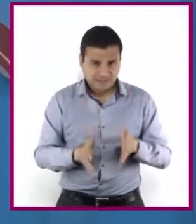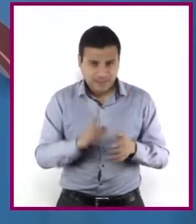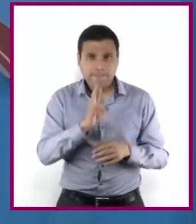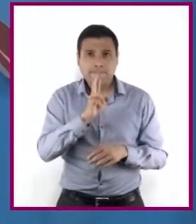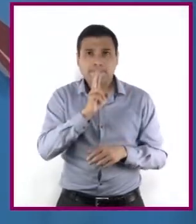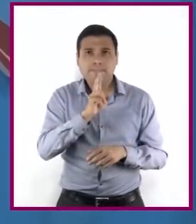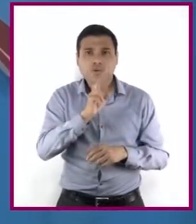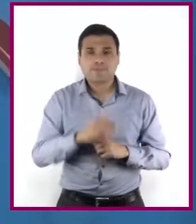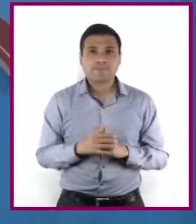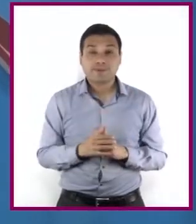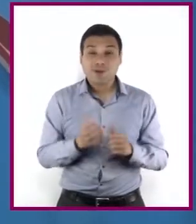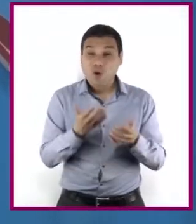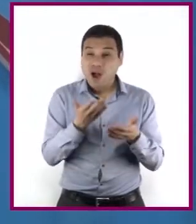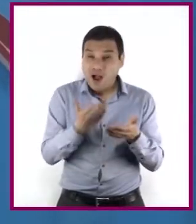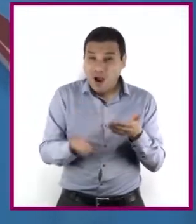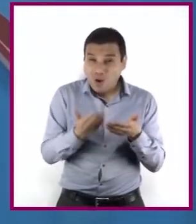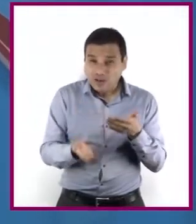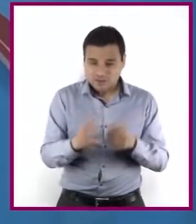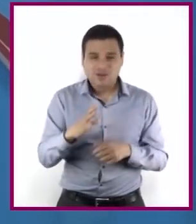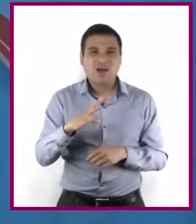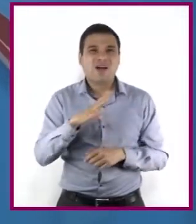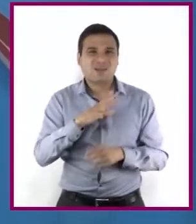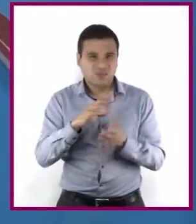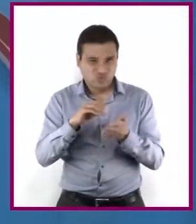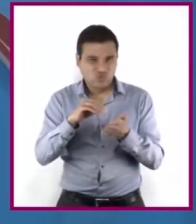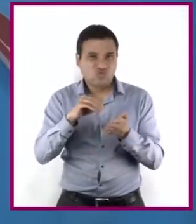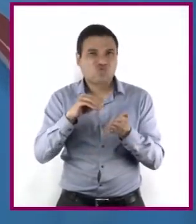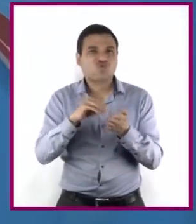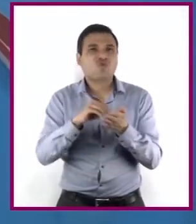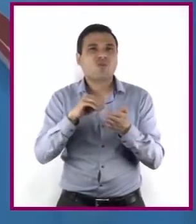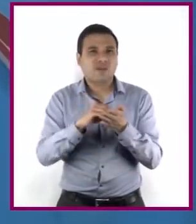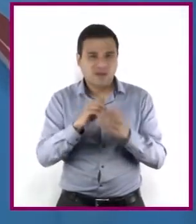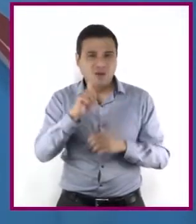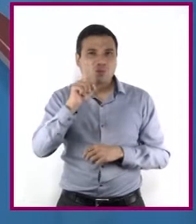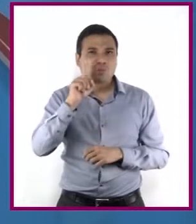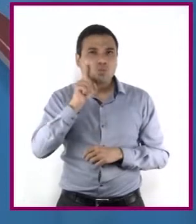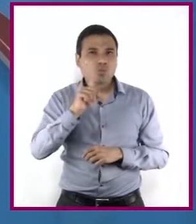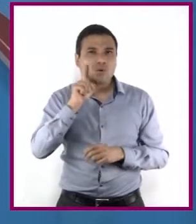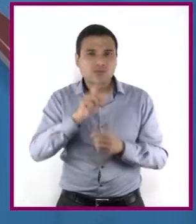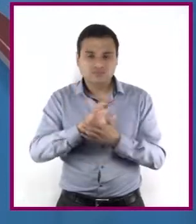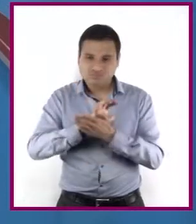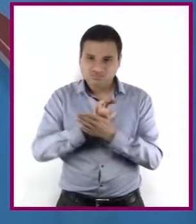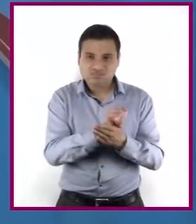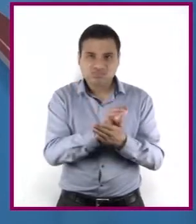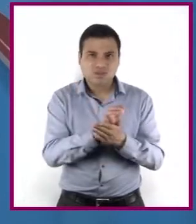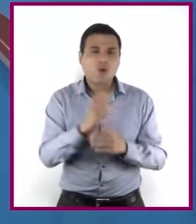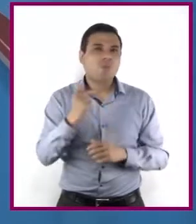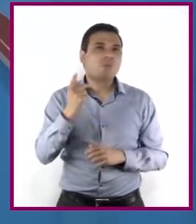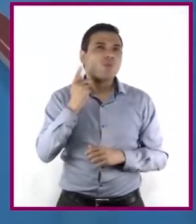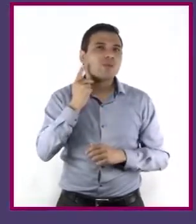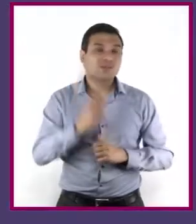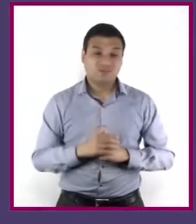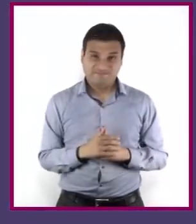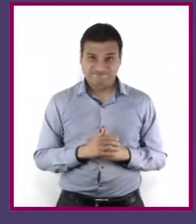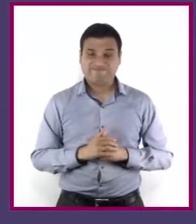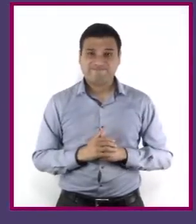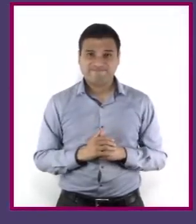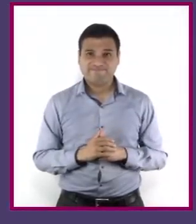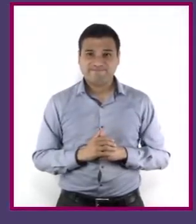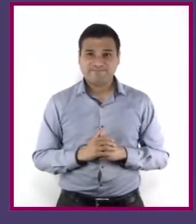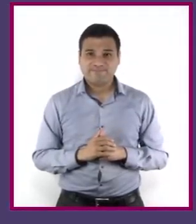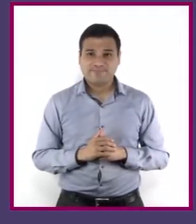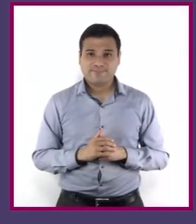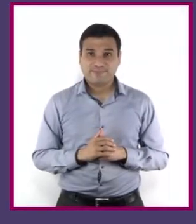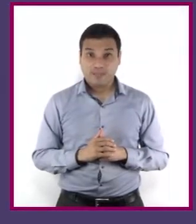aún siguen vigentes los estereotipos que han respaldado la discriminación en el ámbito político de las mujeres. Es